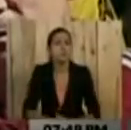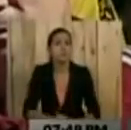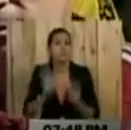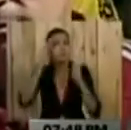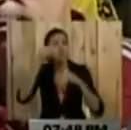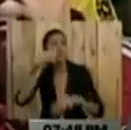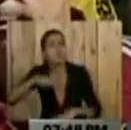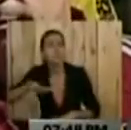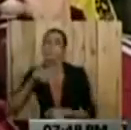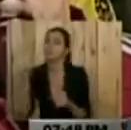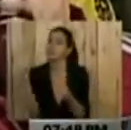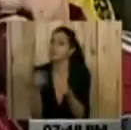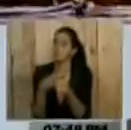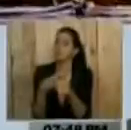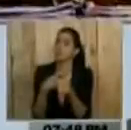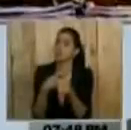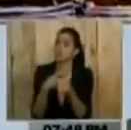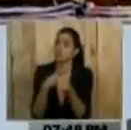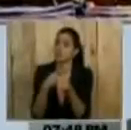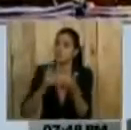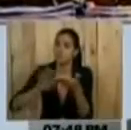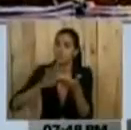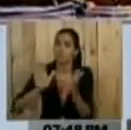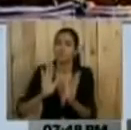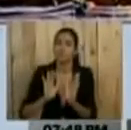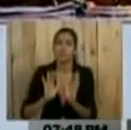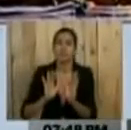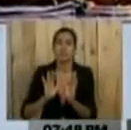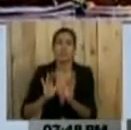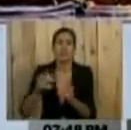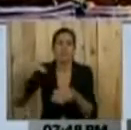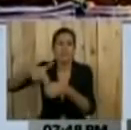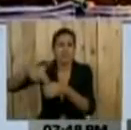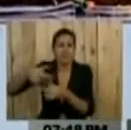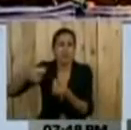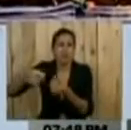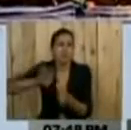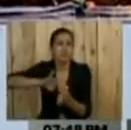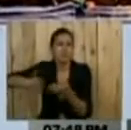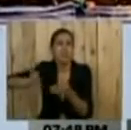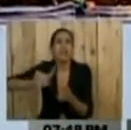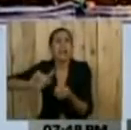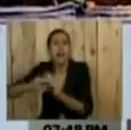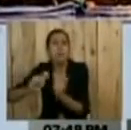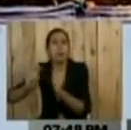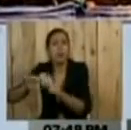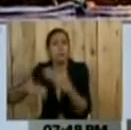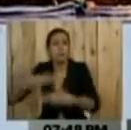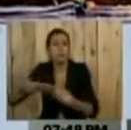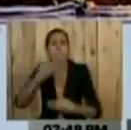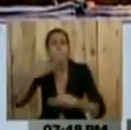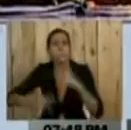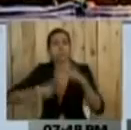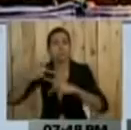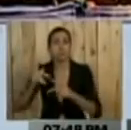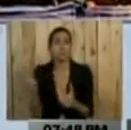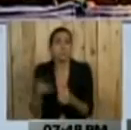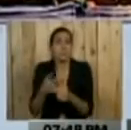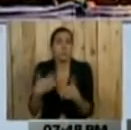Atender al pueblo, superar el rentismo petrolero, recuperar los precios del petróleo. ¿Cuál es la prioridad?